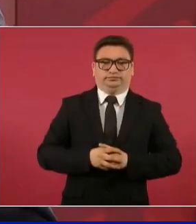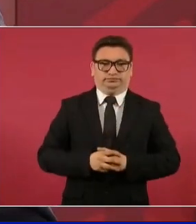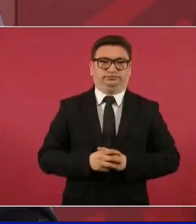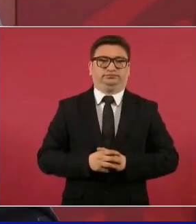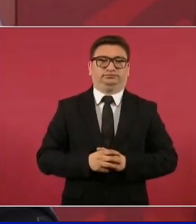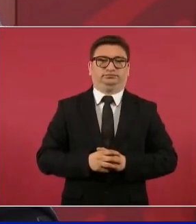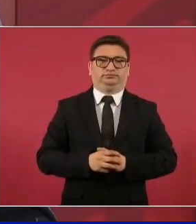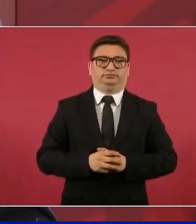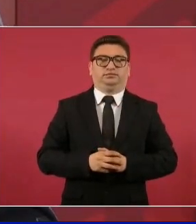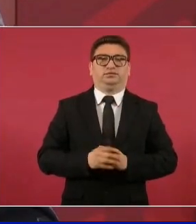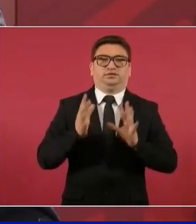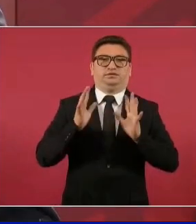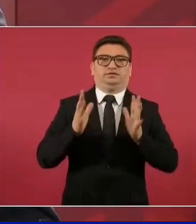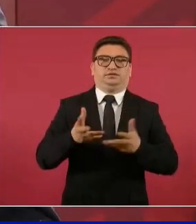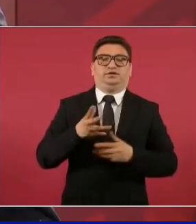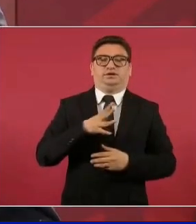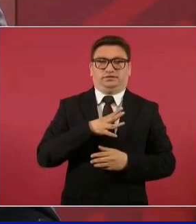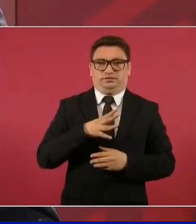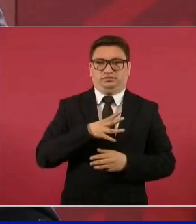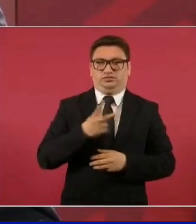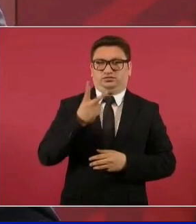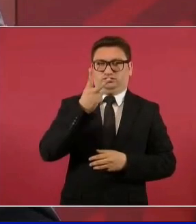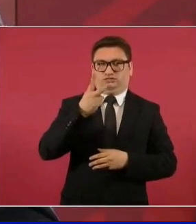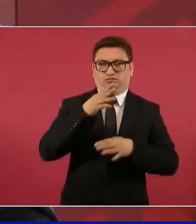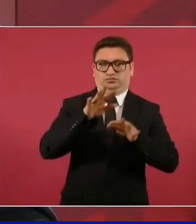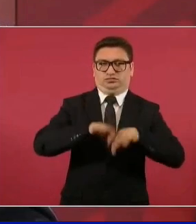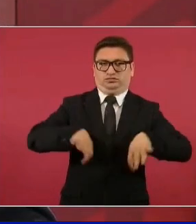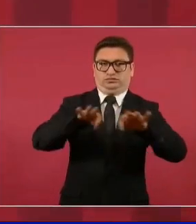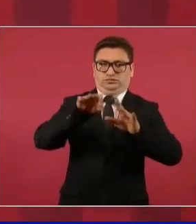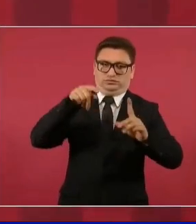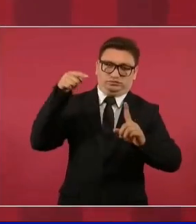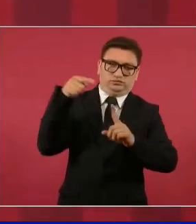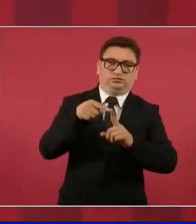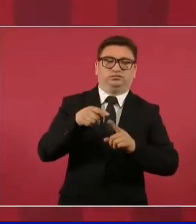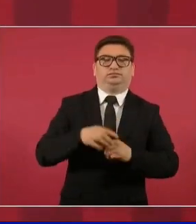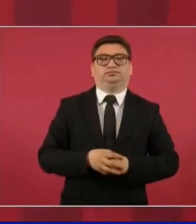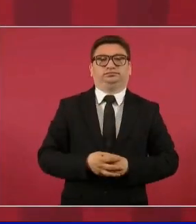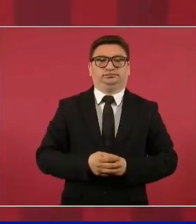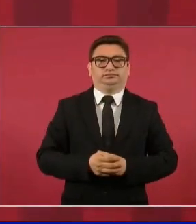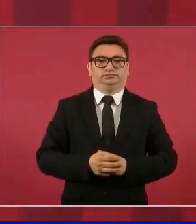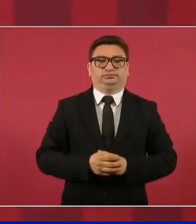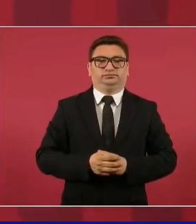Y tenemos dos prioridades: